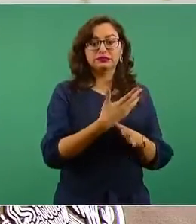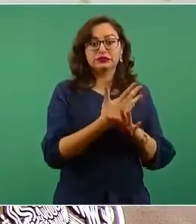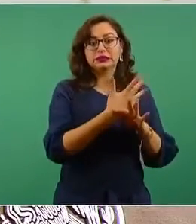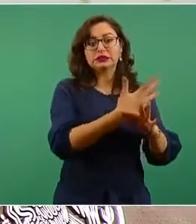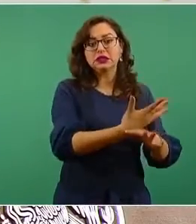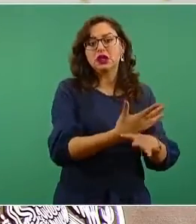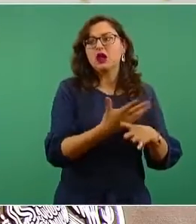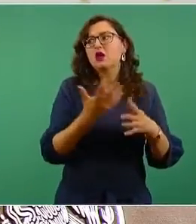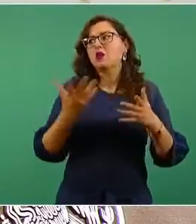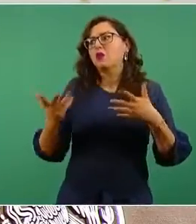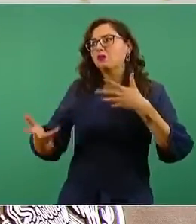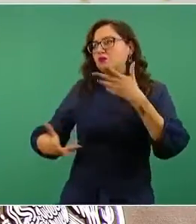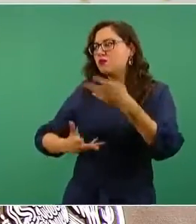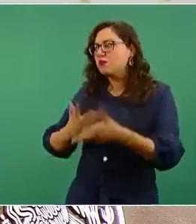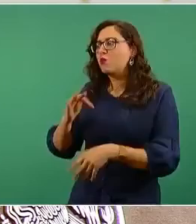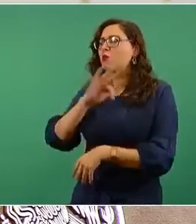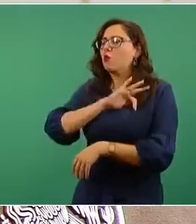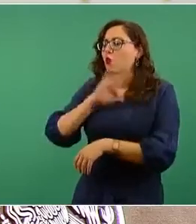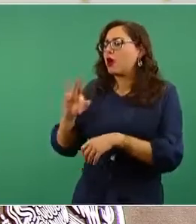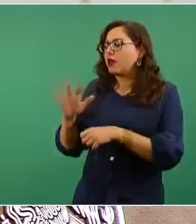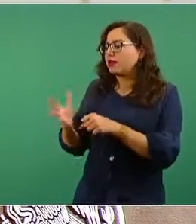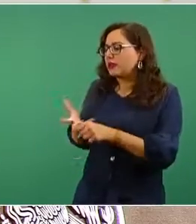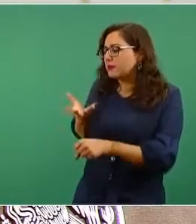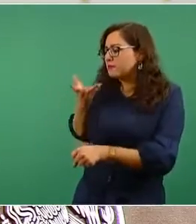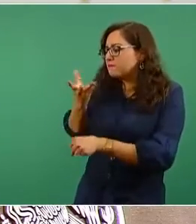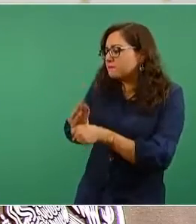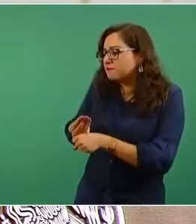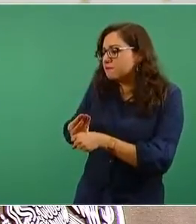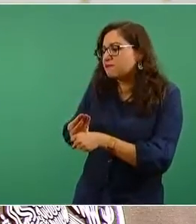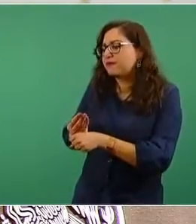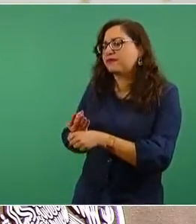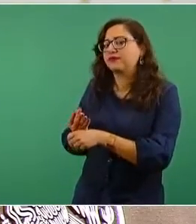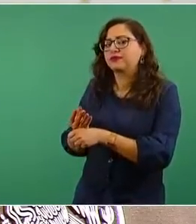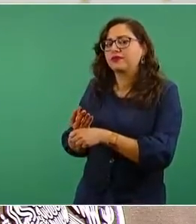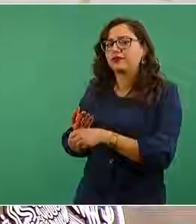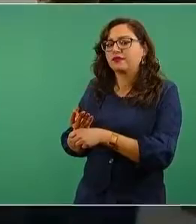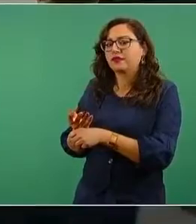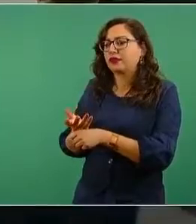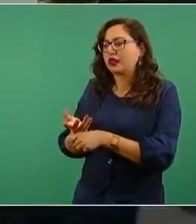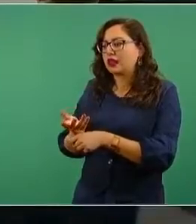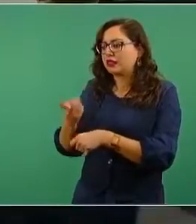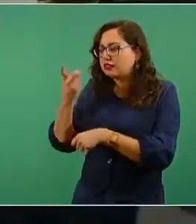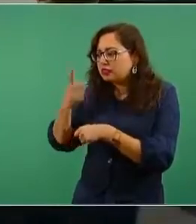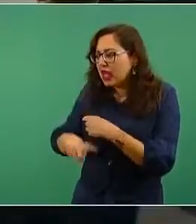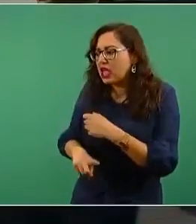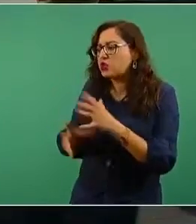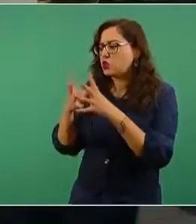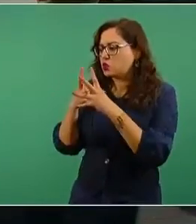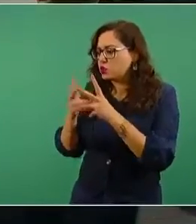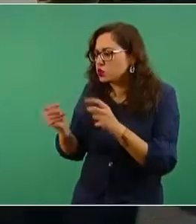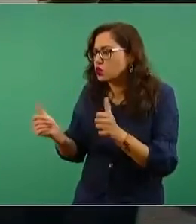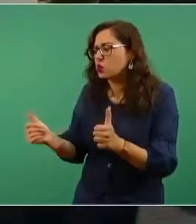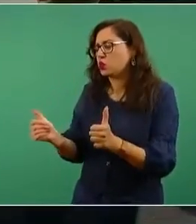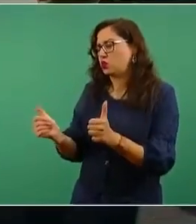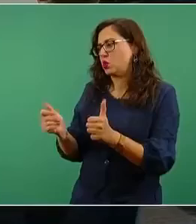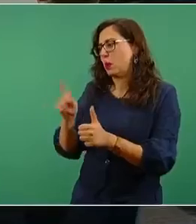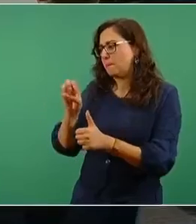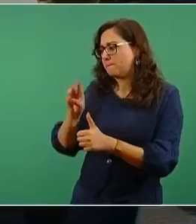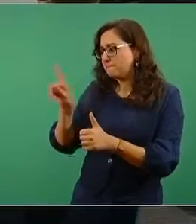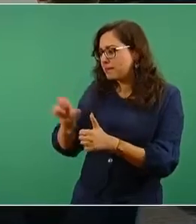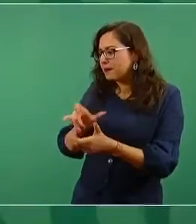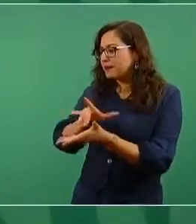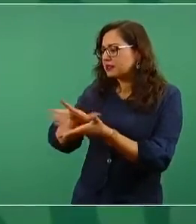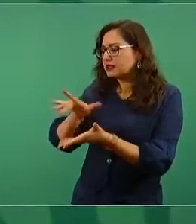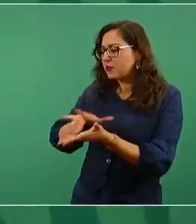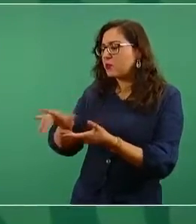resarcimiento de hechos, un resarcimiento de daños a Petróleos Mexicanos